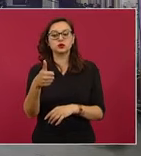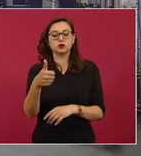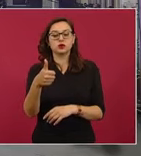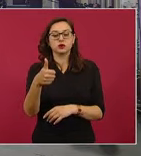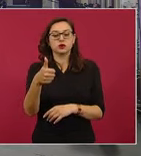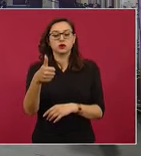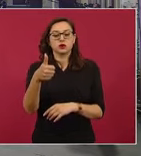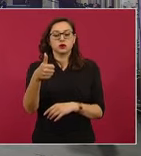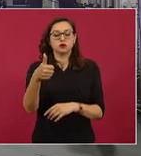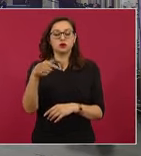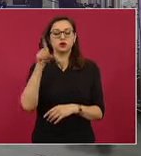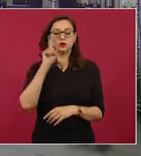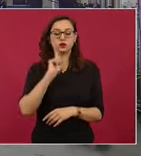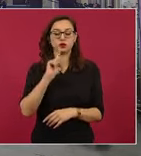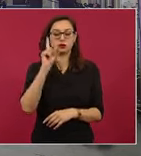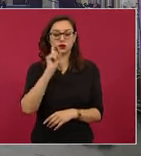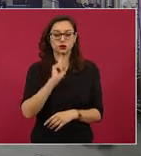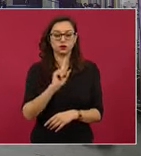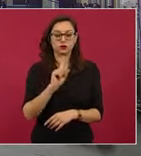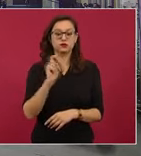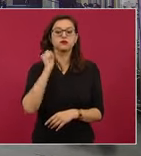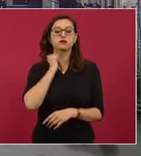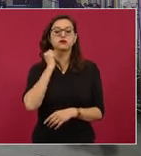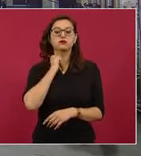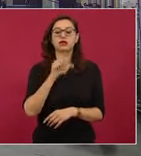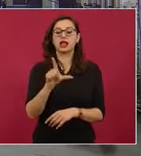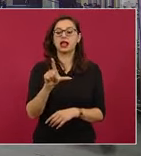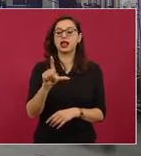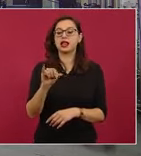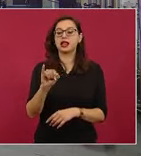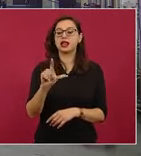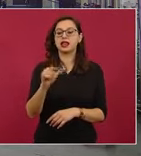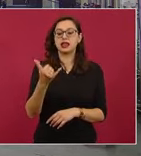la señora senadora Lili Téllez.